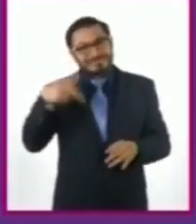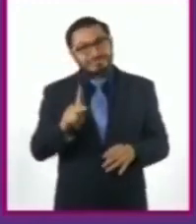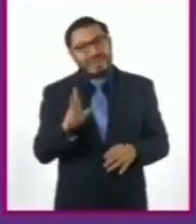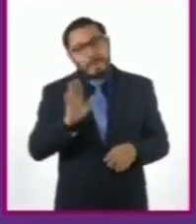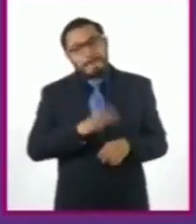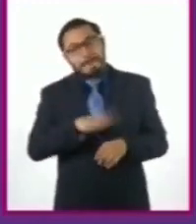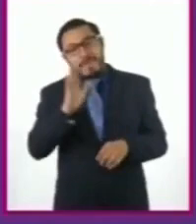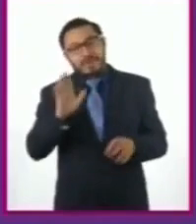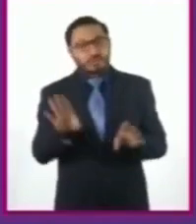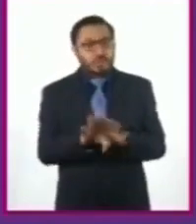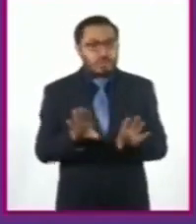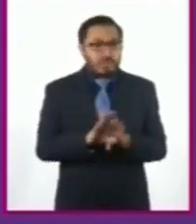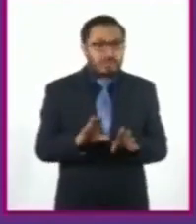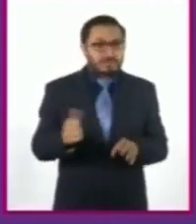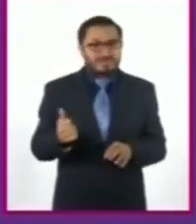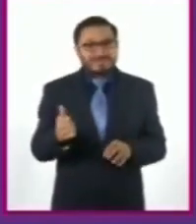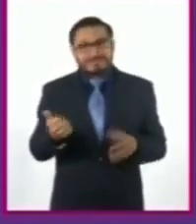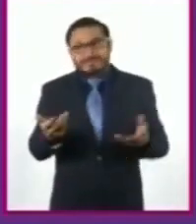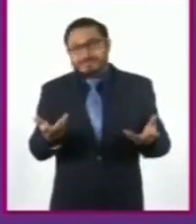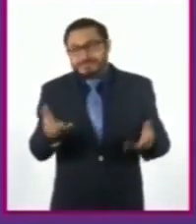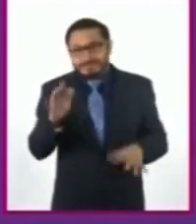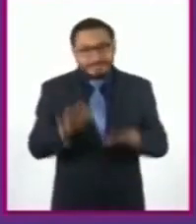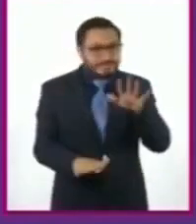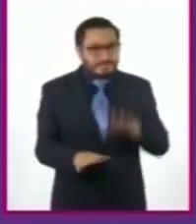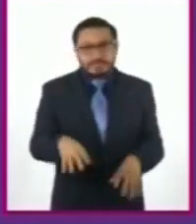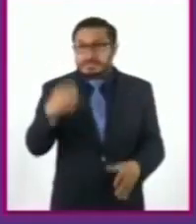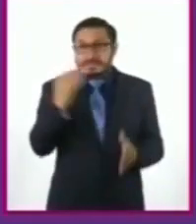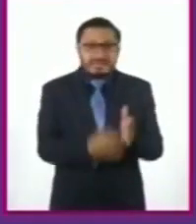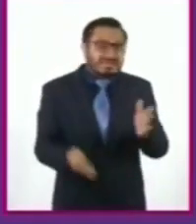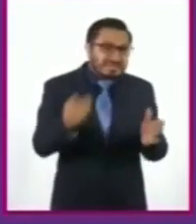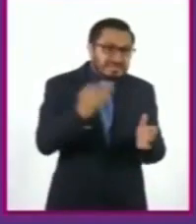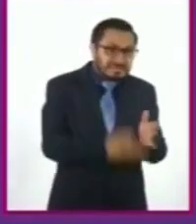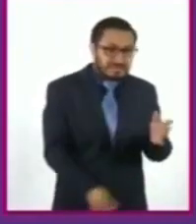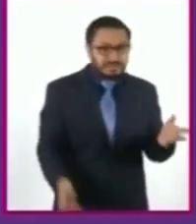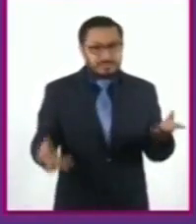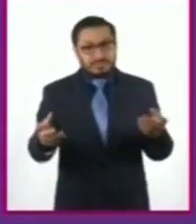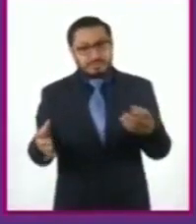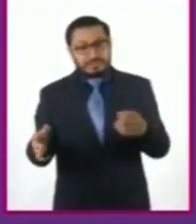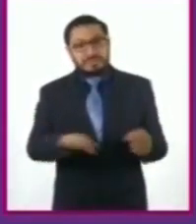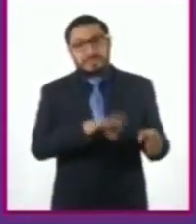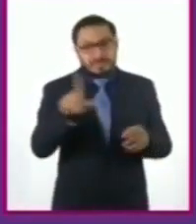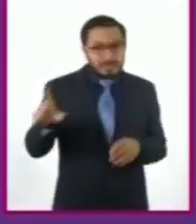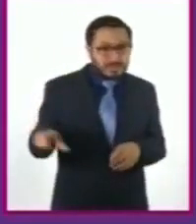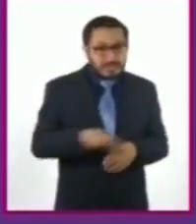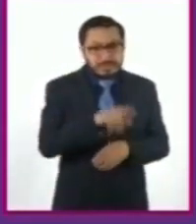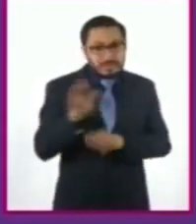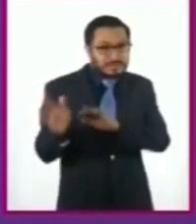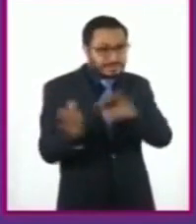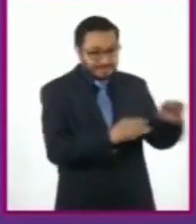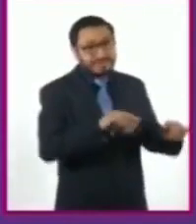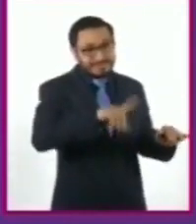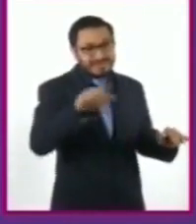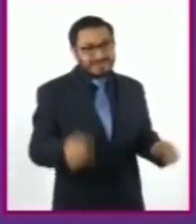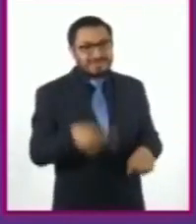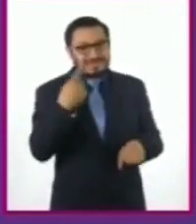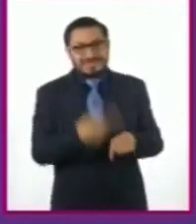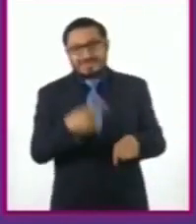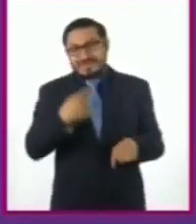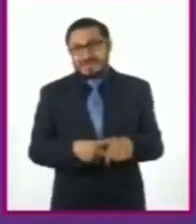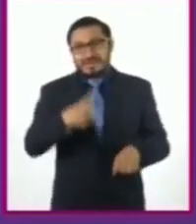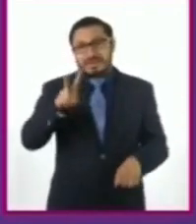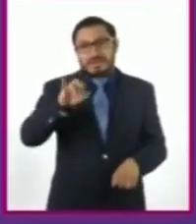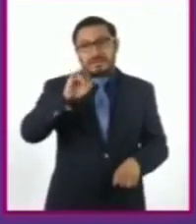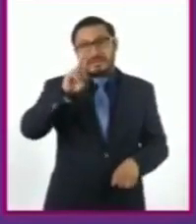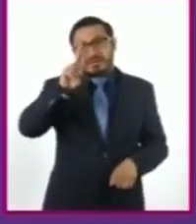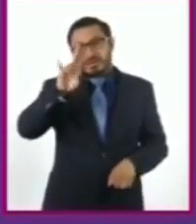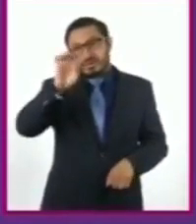muchas veces no se considera de manera suficiente. Las enfermedades infecciosas, viruela, sarampión, que traían